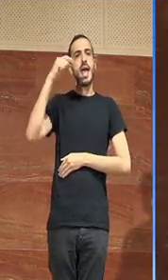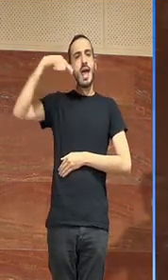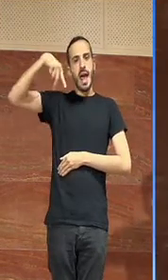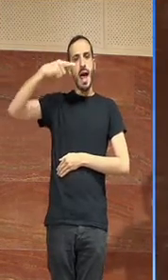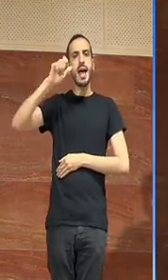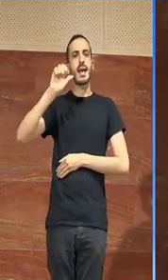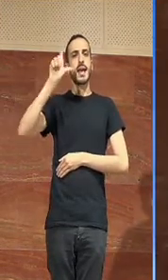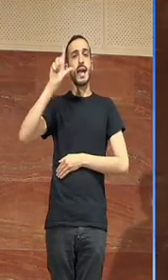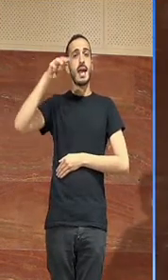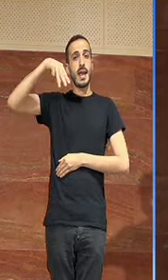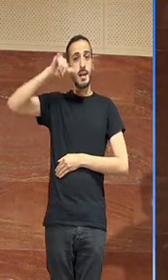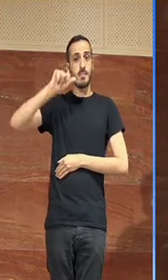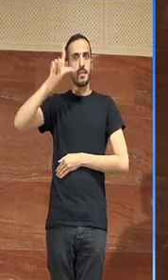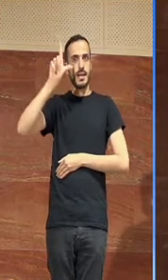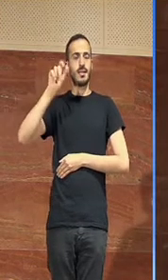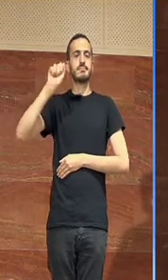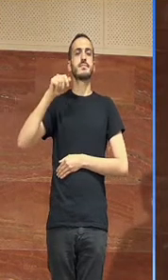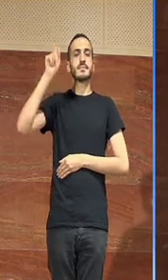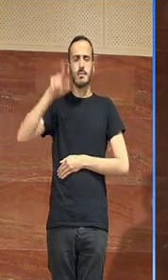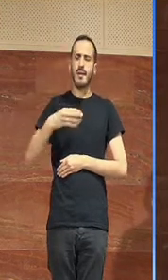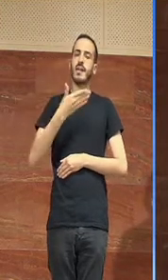Escuela Técnica Superior de Arquitectura de Madrid,